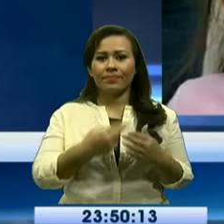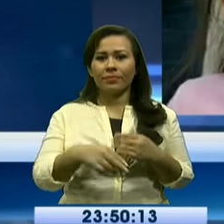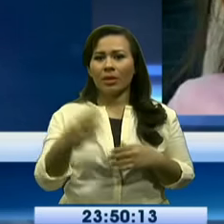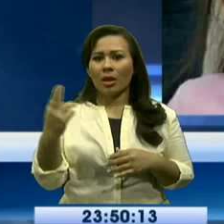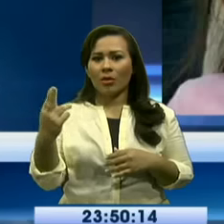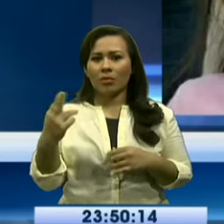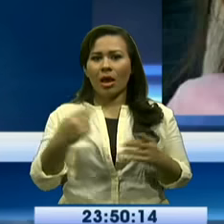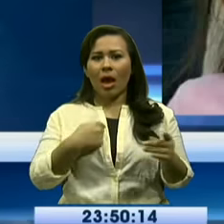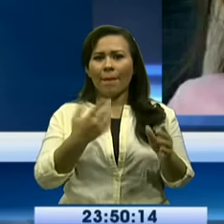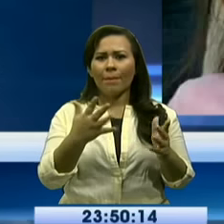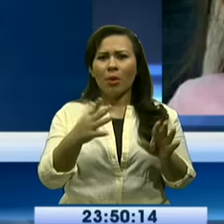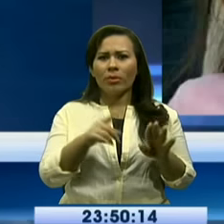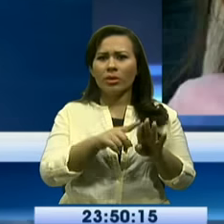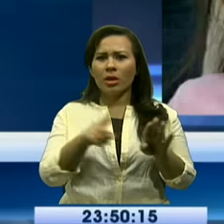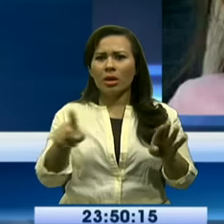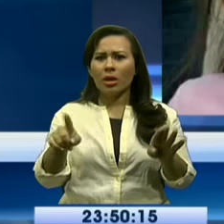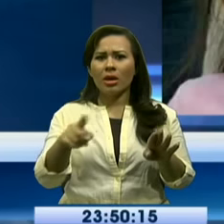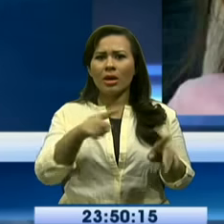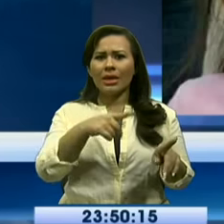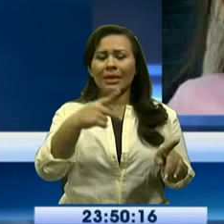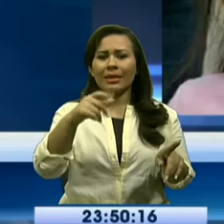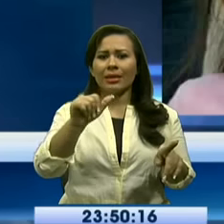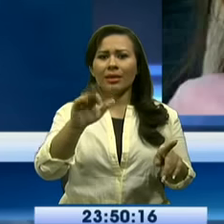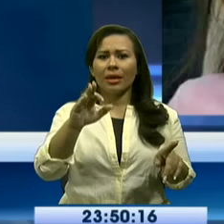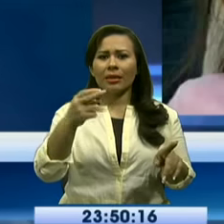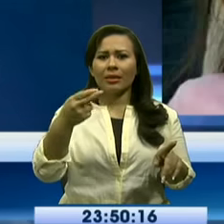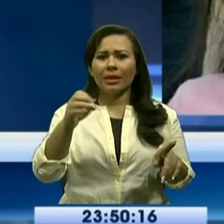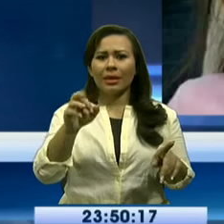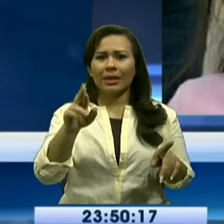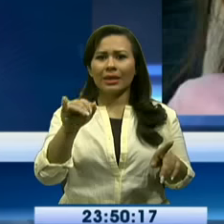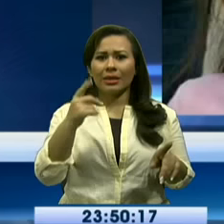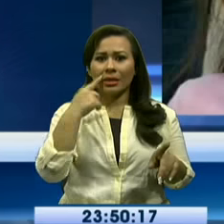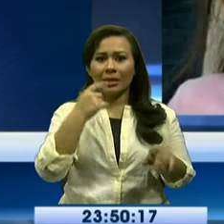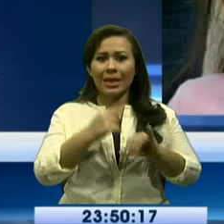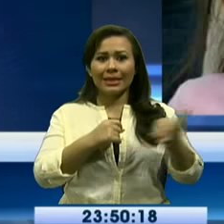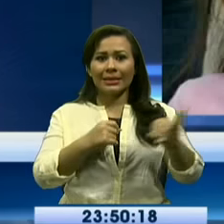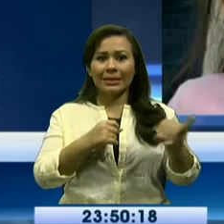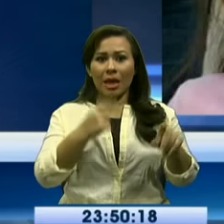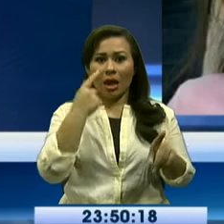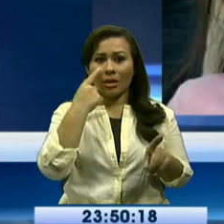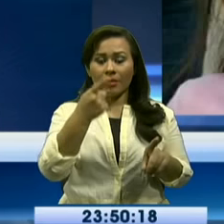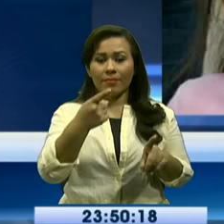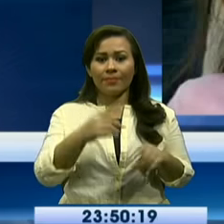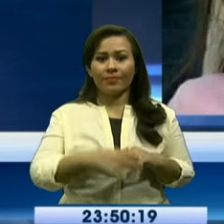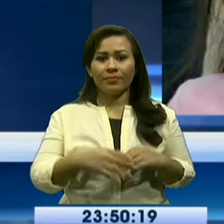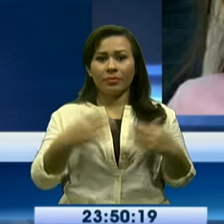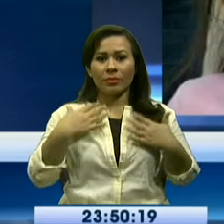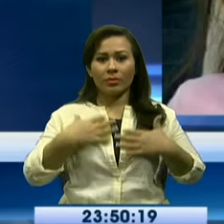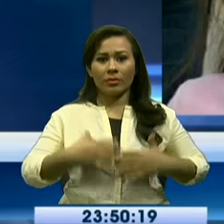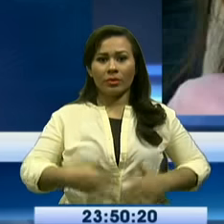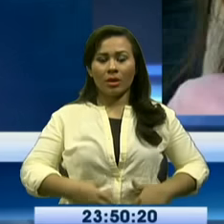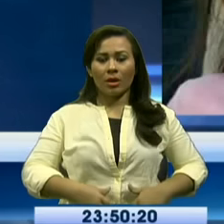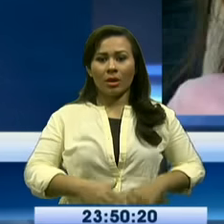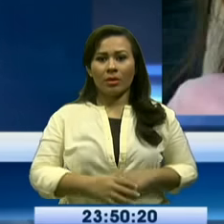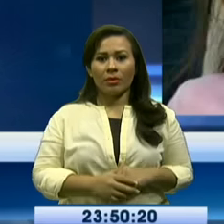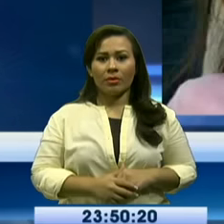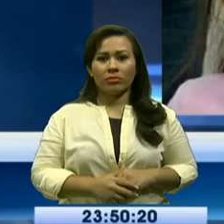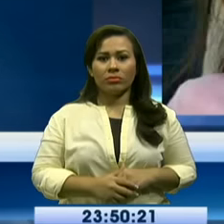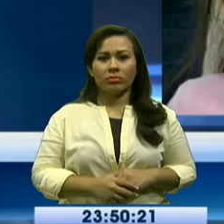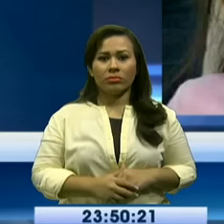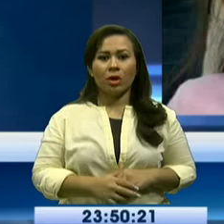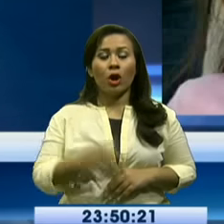de brazo. Un aparecido a Catherine Anabel Cuello, que es la niña que está a la izquierda. La niña que está con esa batita, con esa franja como